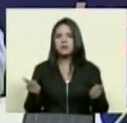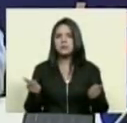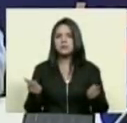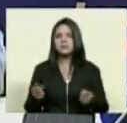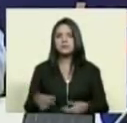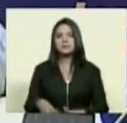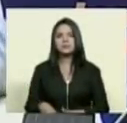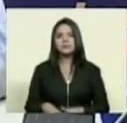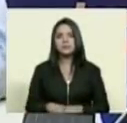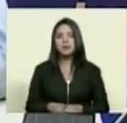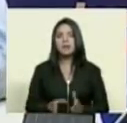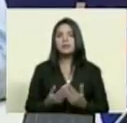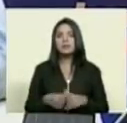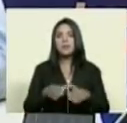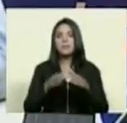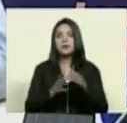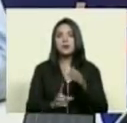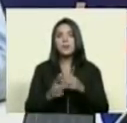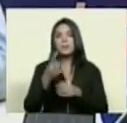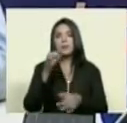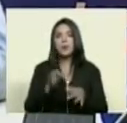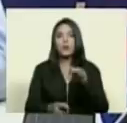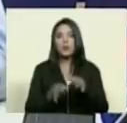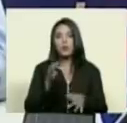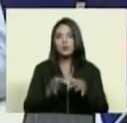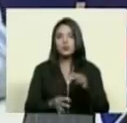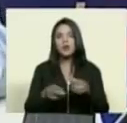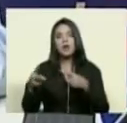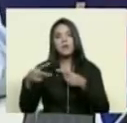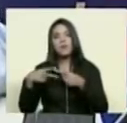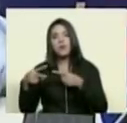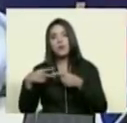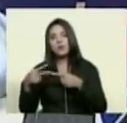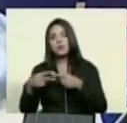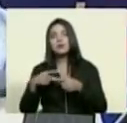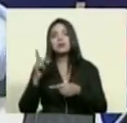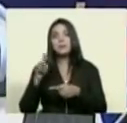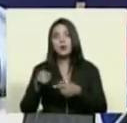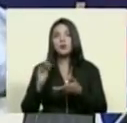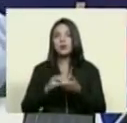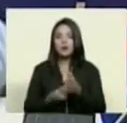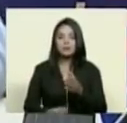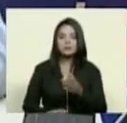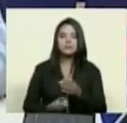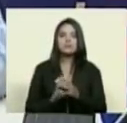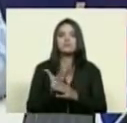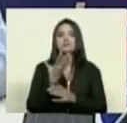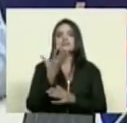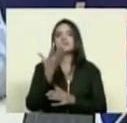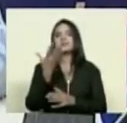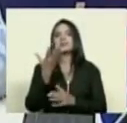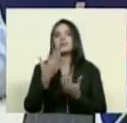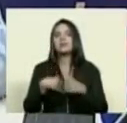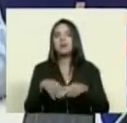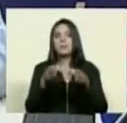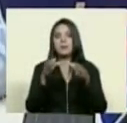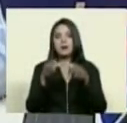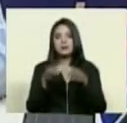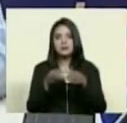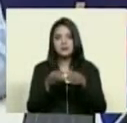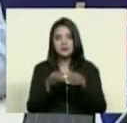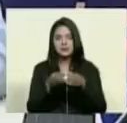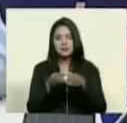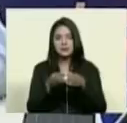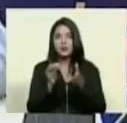extinción del partido Primero Justicia y del partido Voluntad Popular. Y la reaparición, la resurrección,